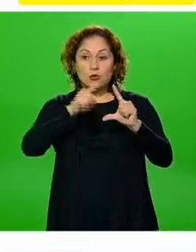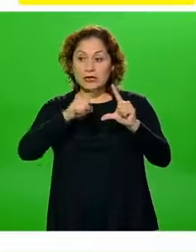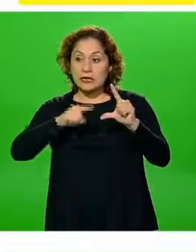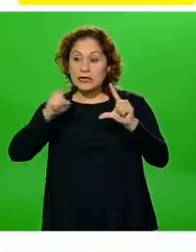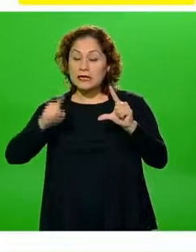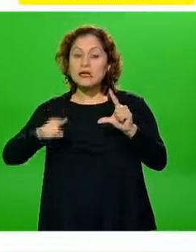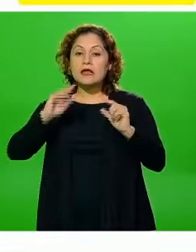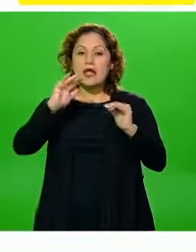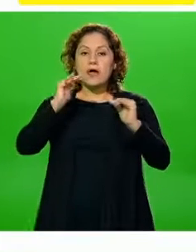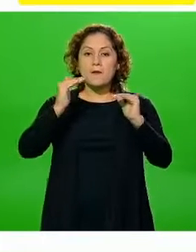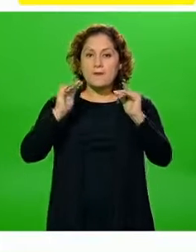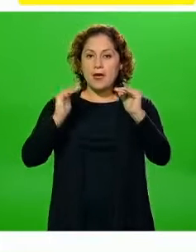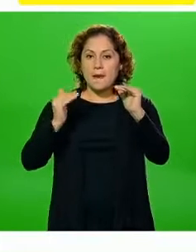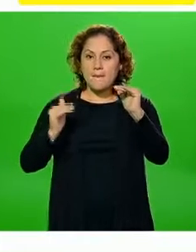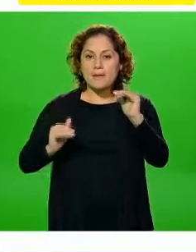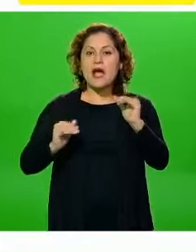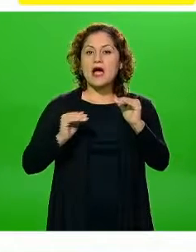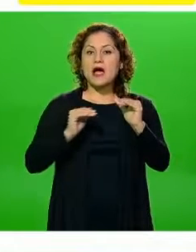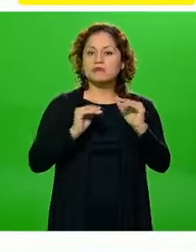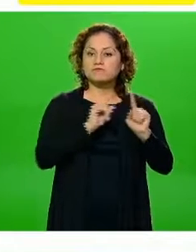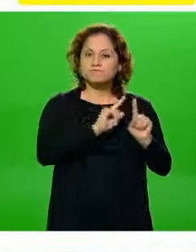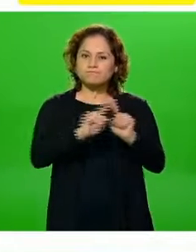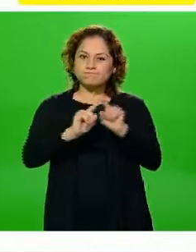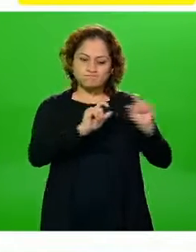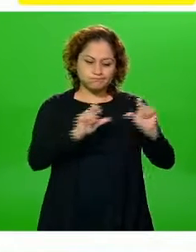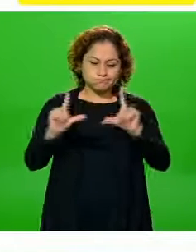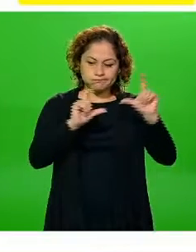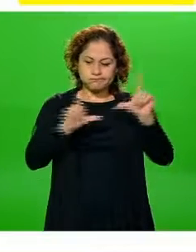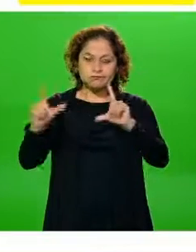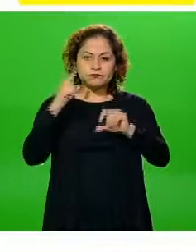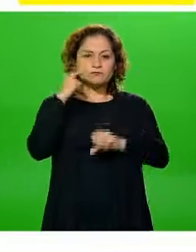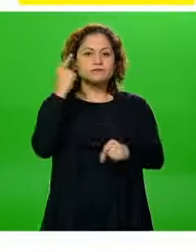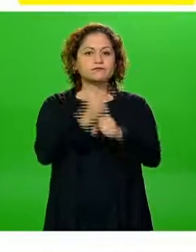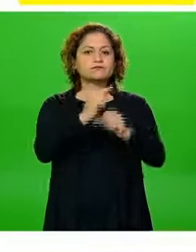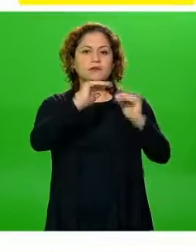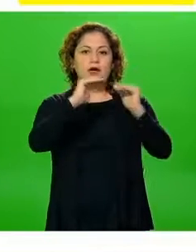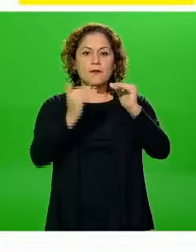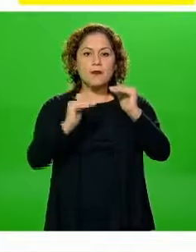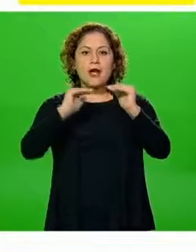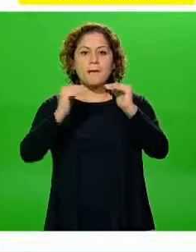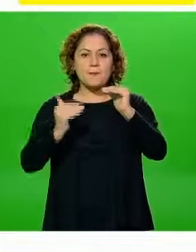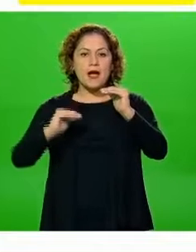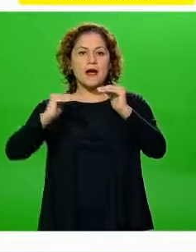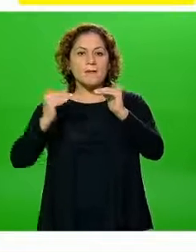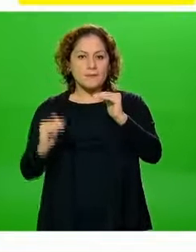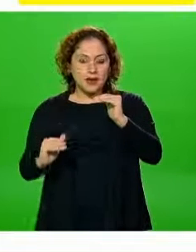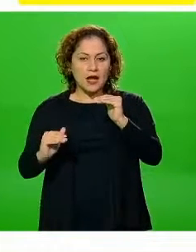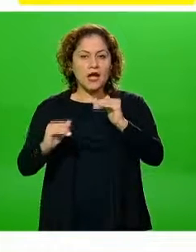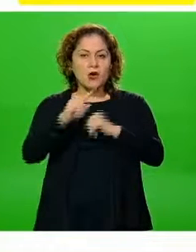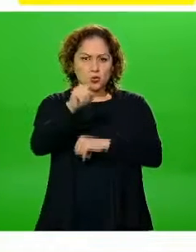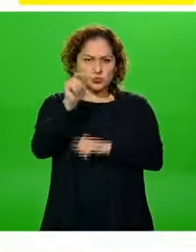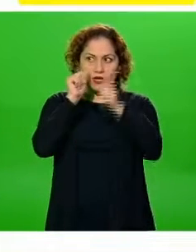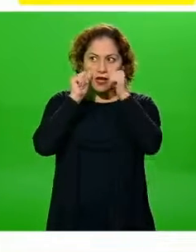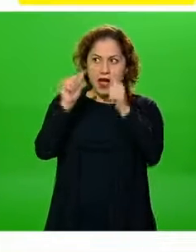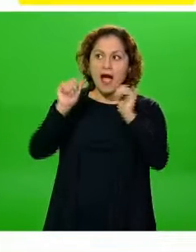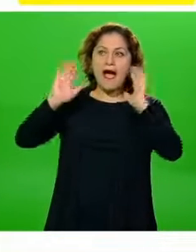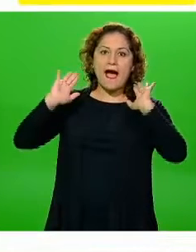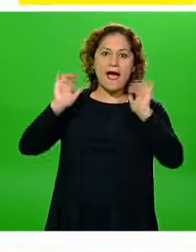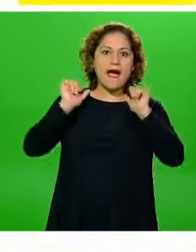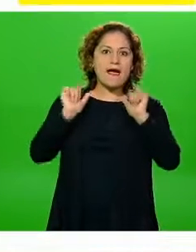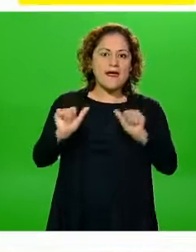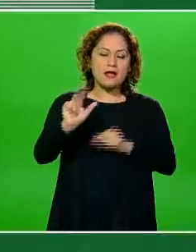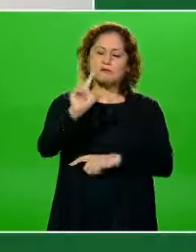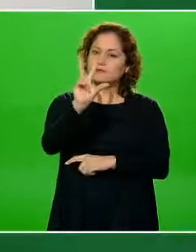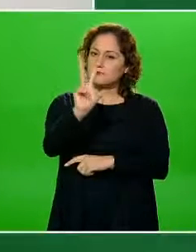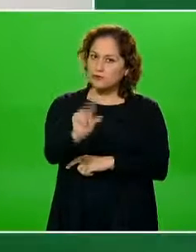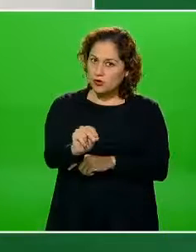en el descenso. Es importante recordar que la epidemia sigue, que la pandemia sigue. Tanto en nuestro país como